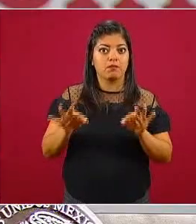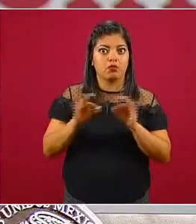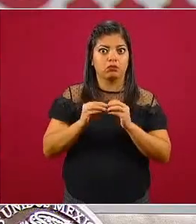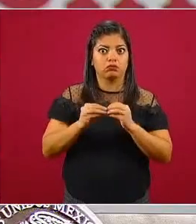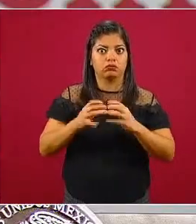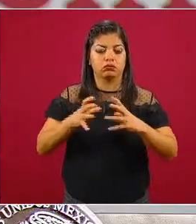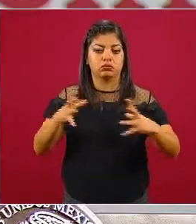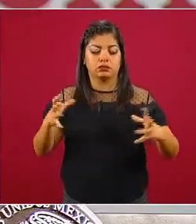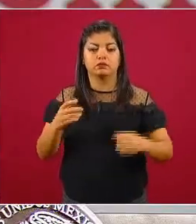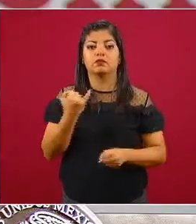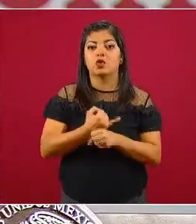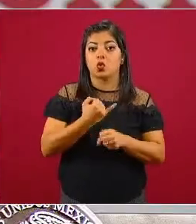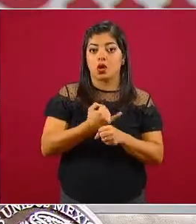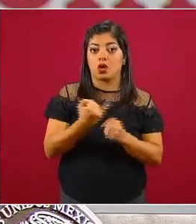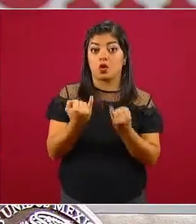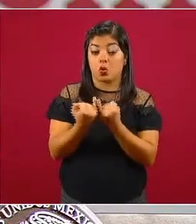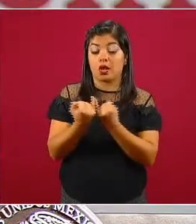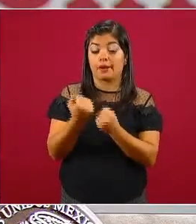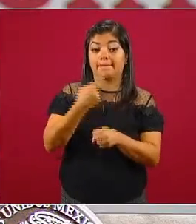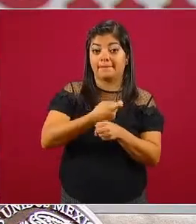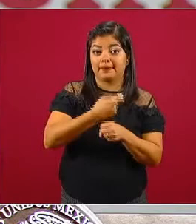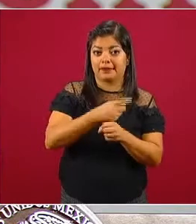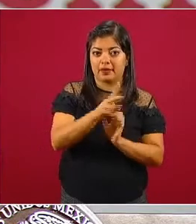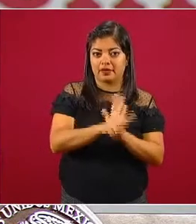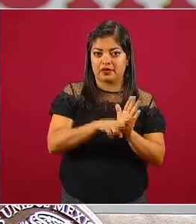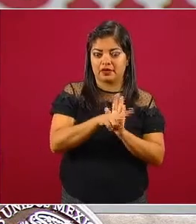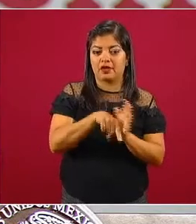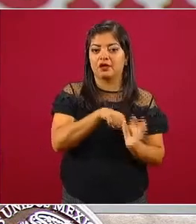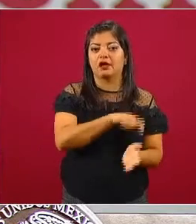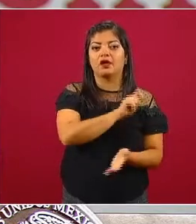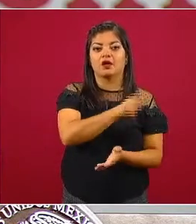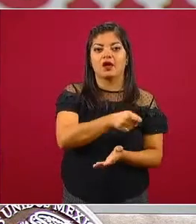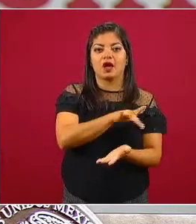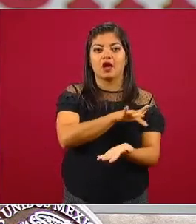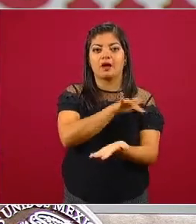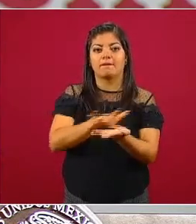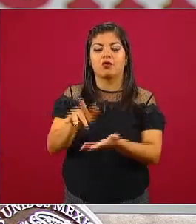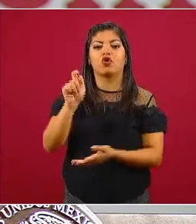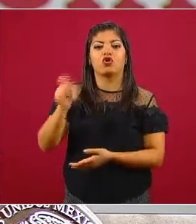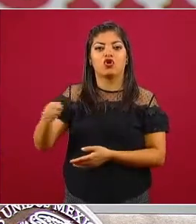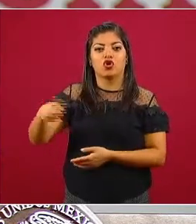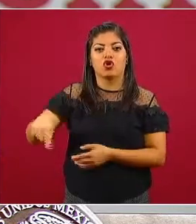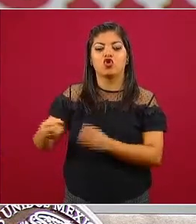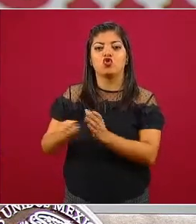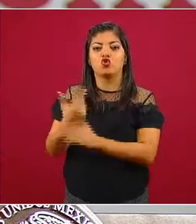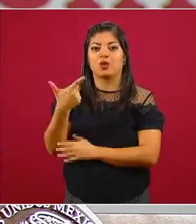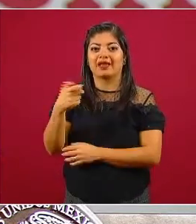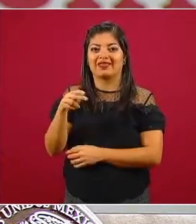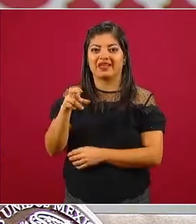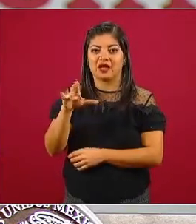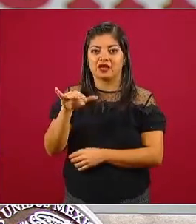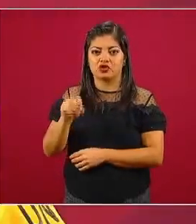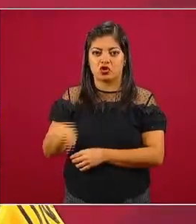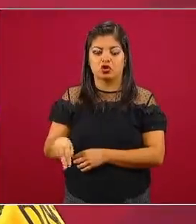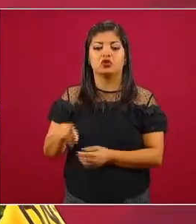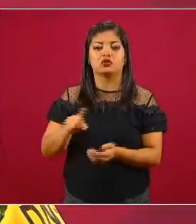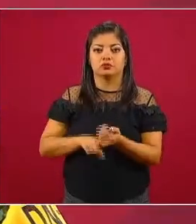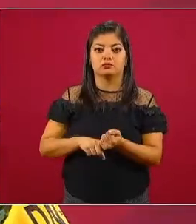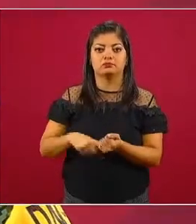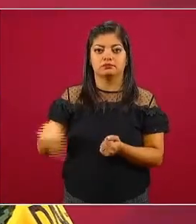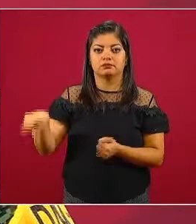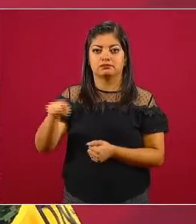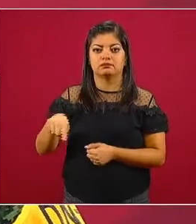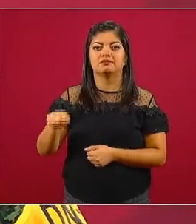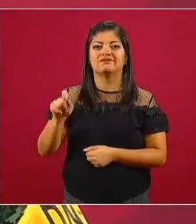También el primer video se muestra el apoyo al liderazgo actual del Cártel Jalisco Nueva Generación, que es